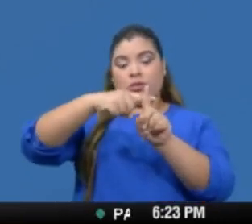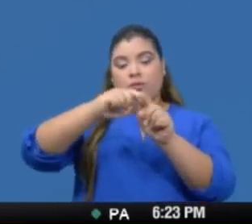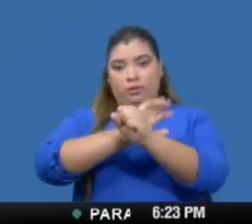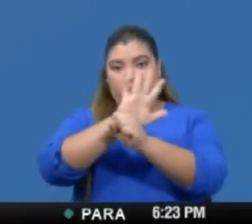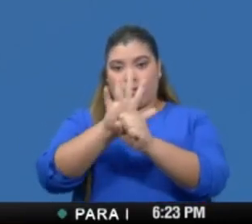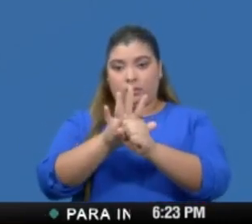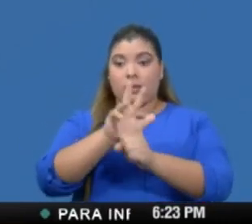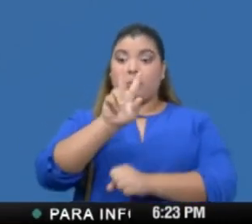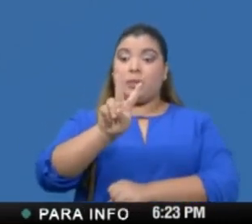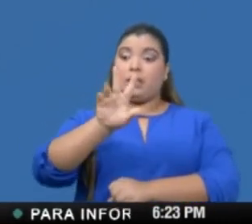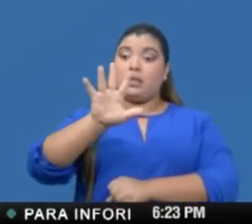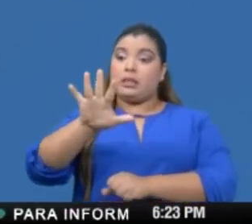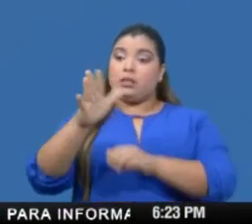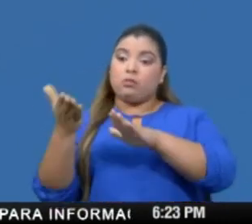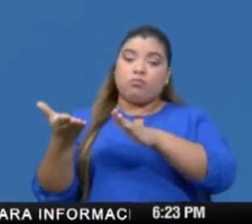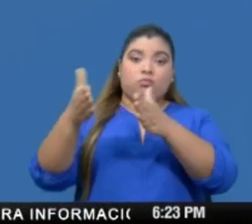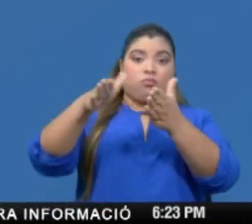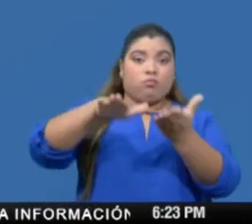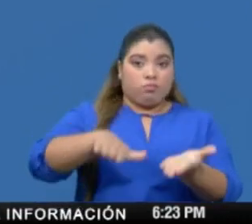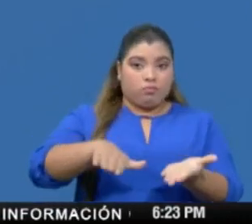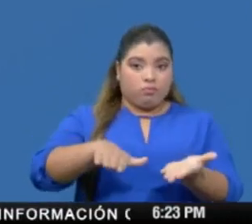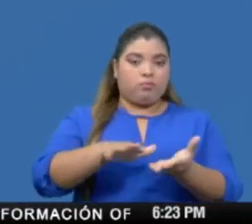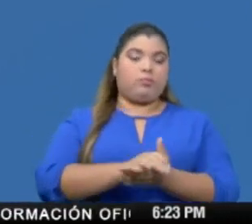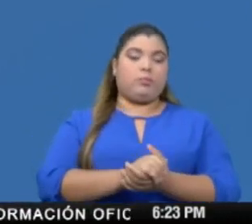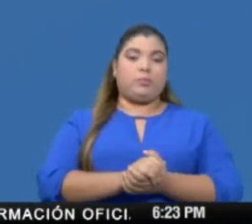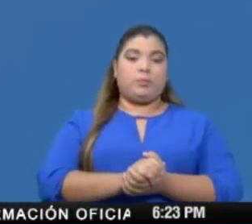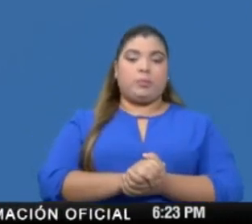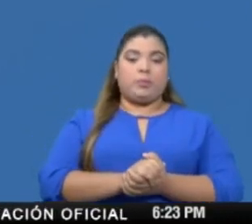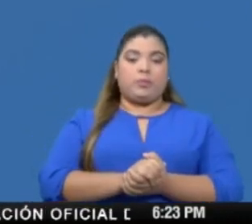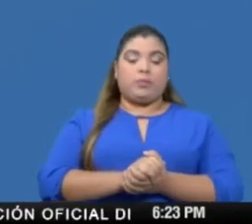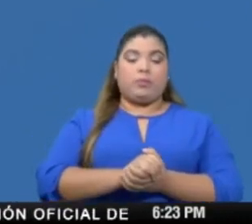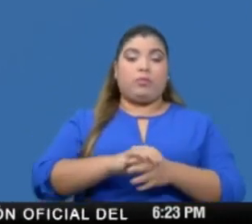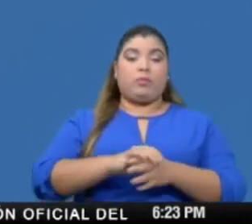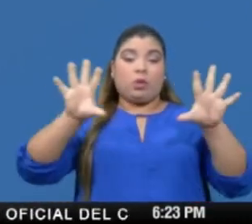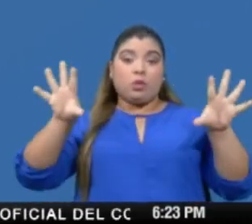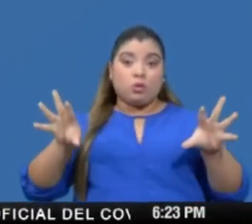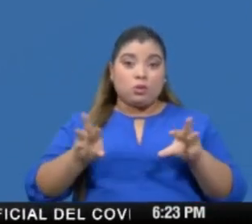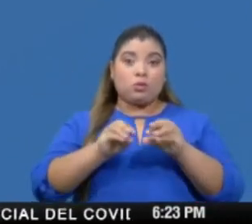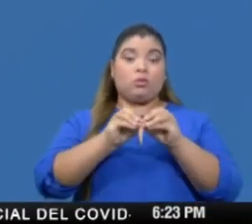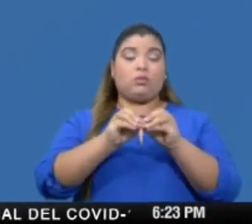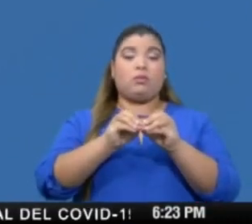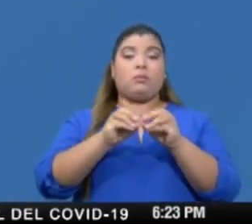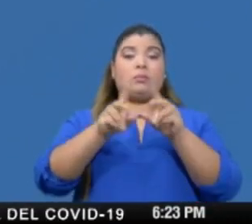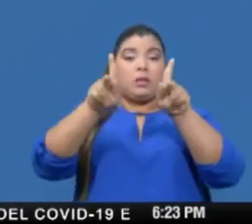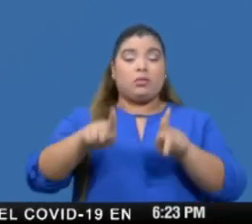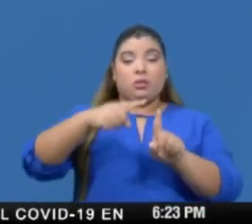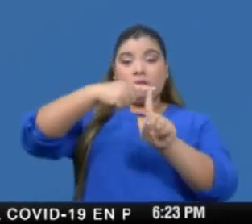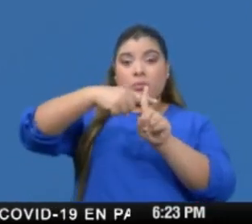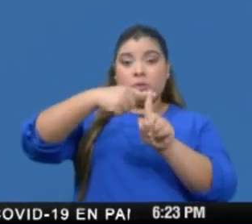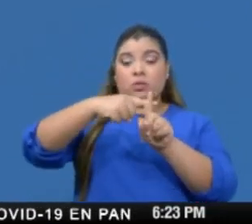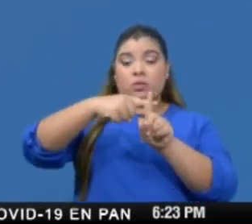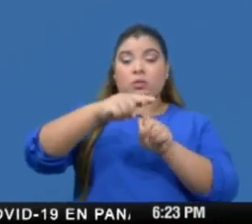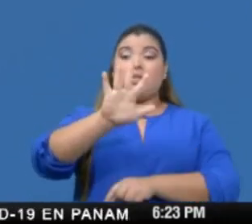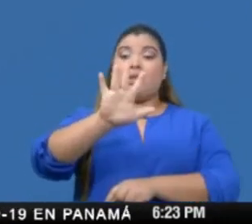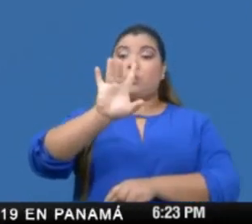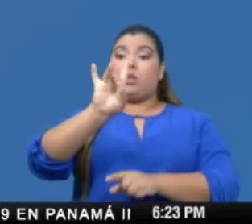25 nuevas defunciones captadas en el sistema de vigilancia, para un total de casos acumulados